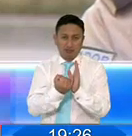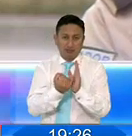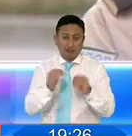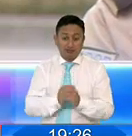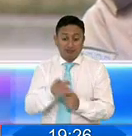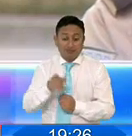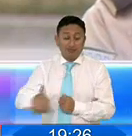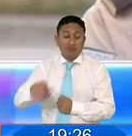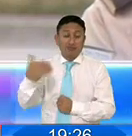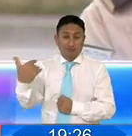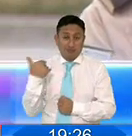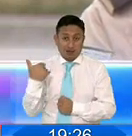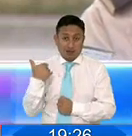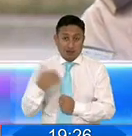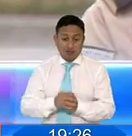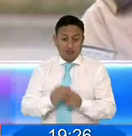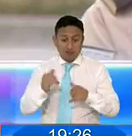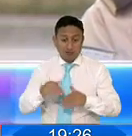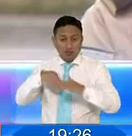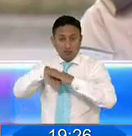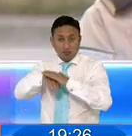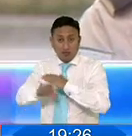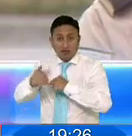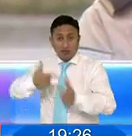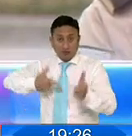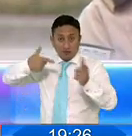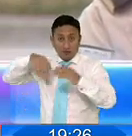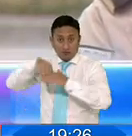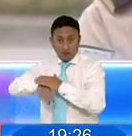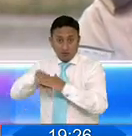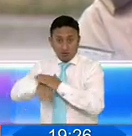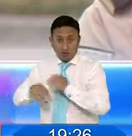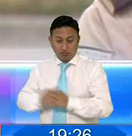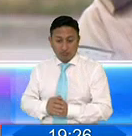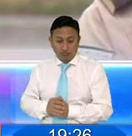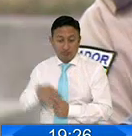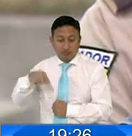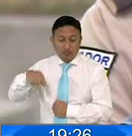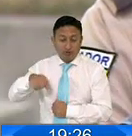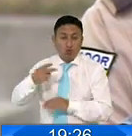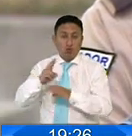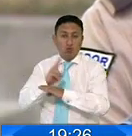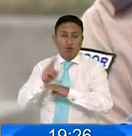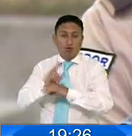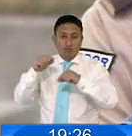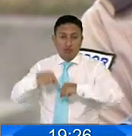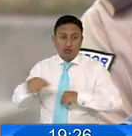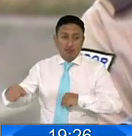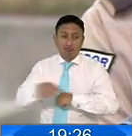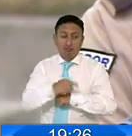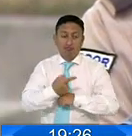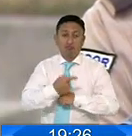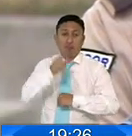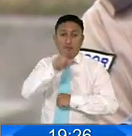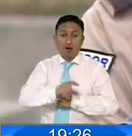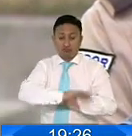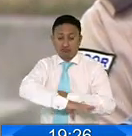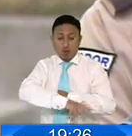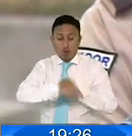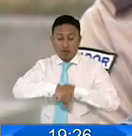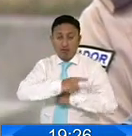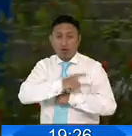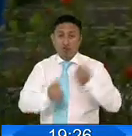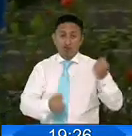ellos portaban, tenían y almacenaban estas armas de fuego que presuntamente eran utilizadas para la comisión de robo a personas, asalto